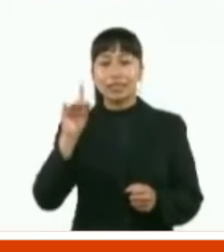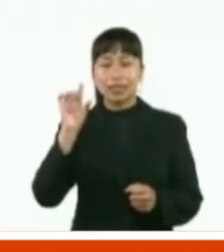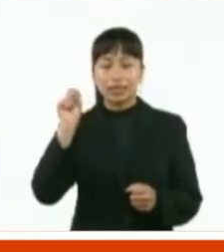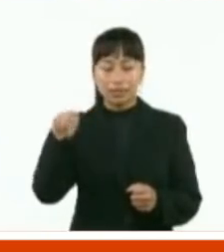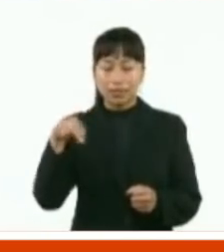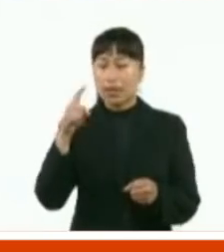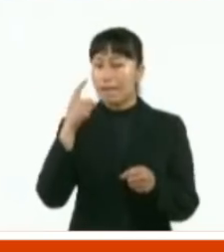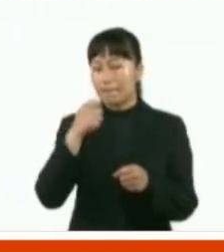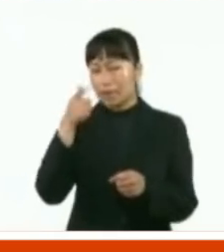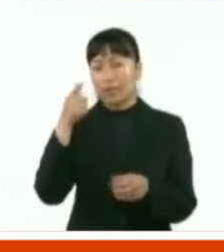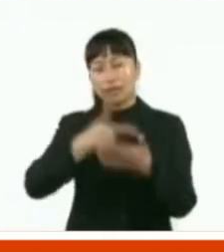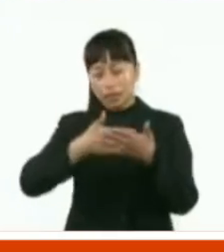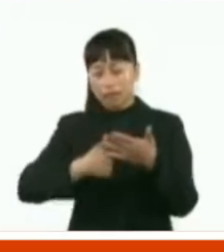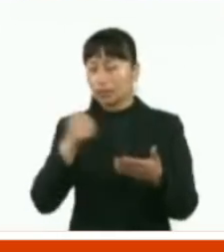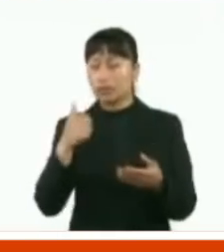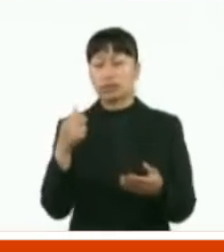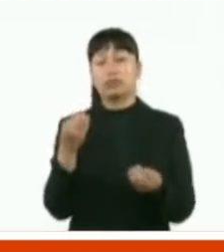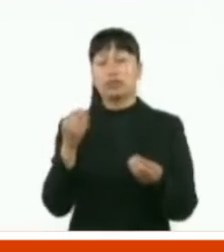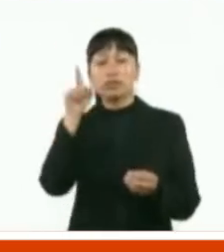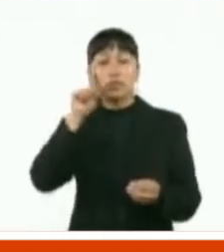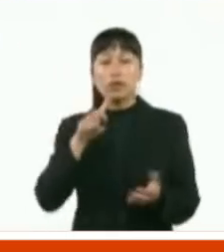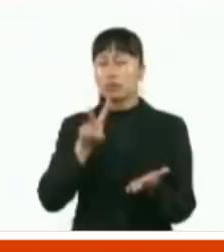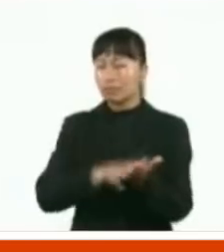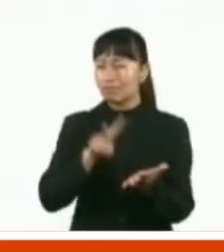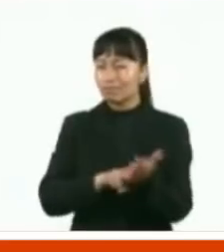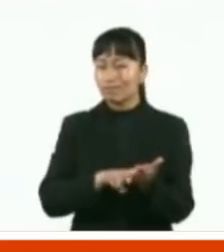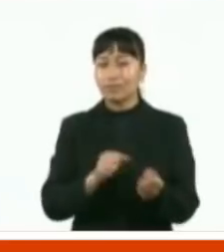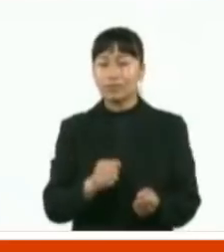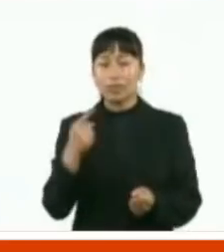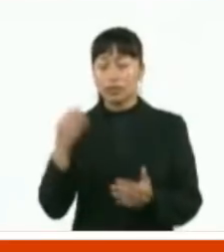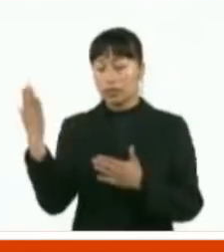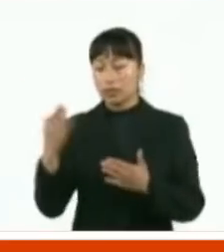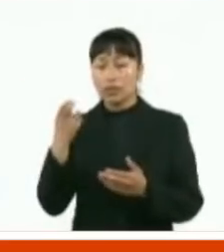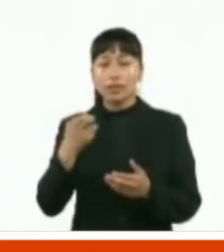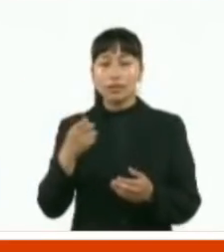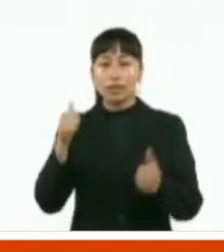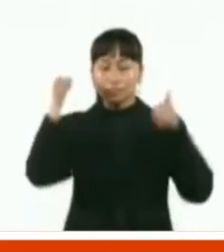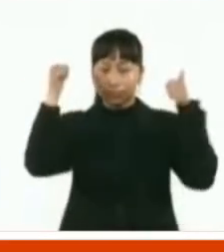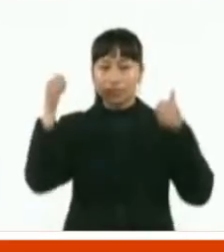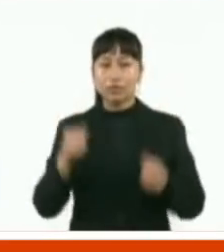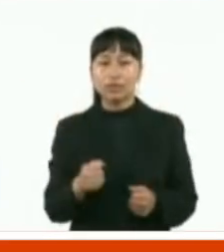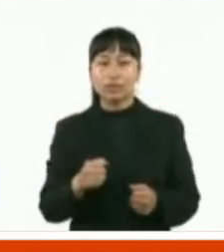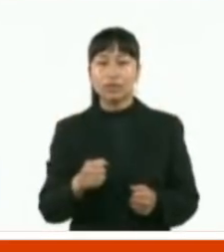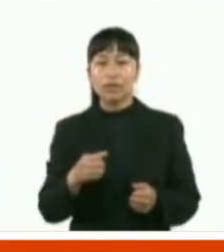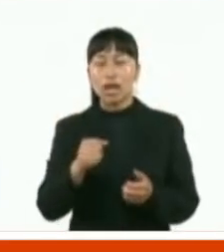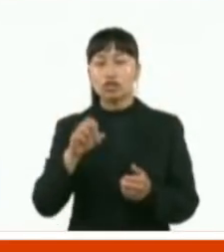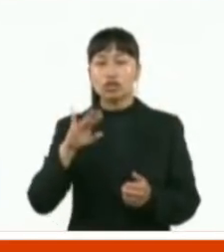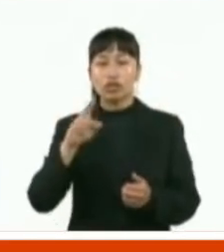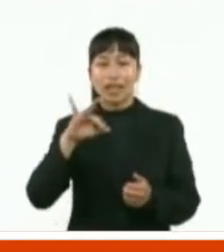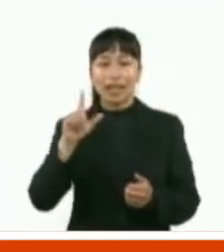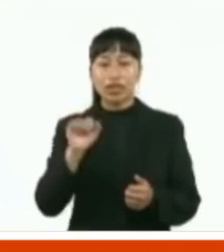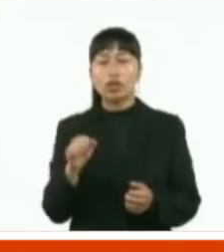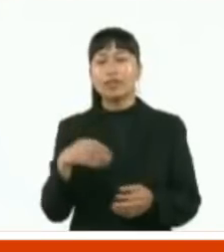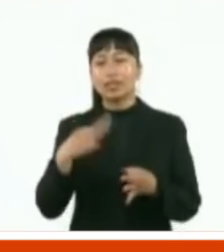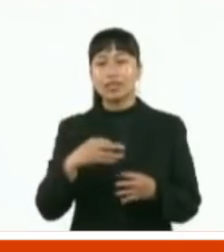para mí invaluable. Ella llegó circunstancialmente a esa aventura llamada sufragio efectivo, no